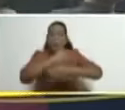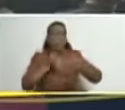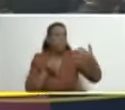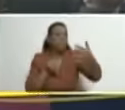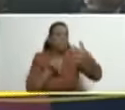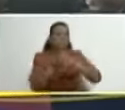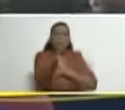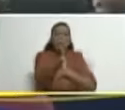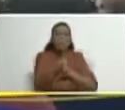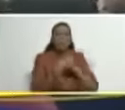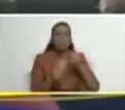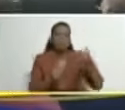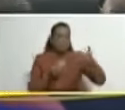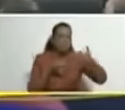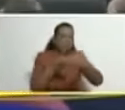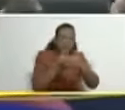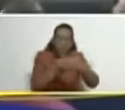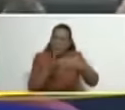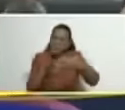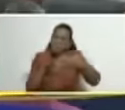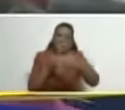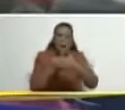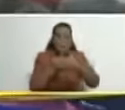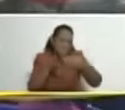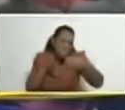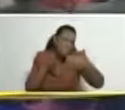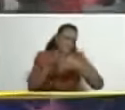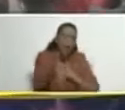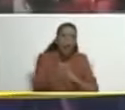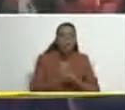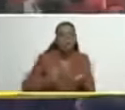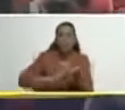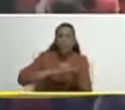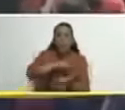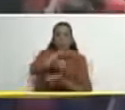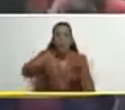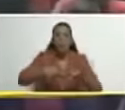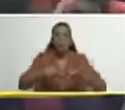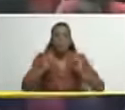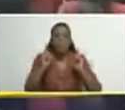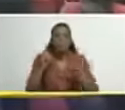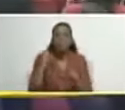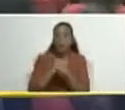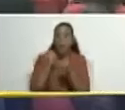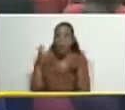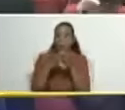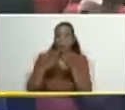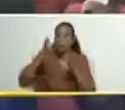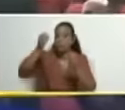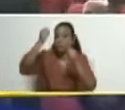los trabajadores y trabajadoras le daremos 1000 soluciones. Así que, ¡trabajo en equipo!